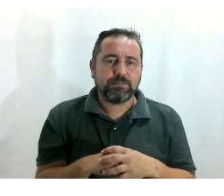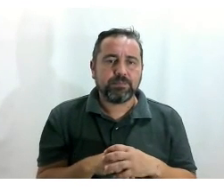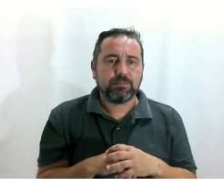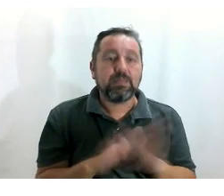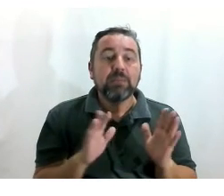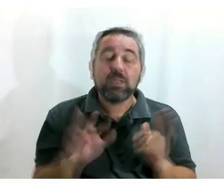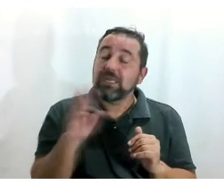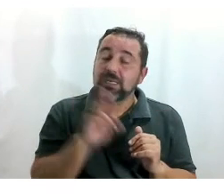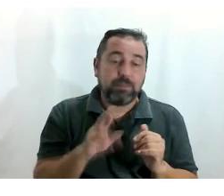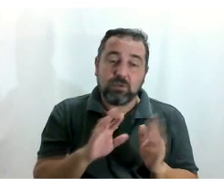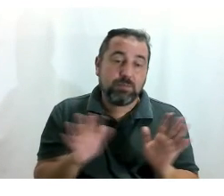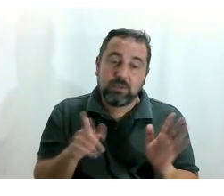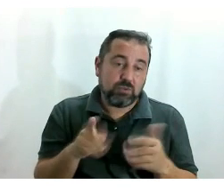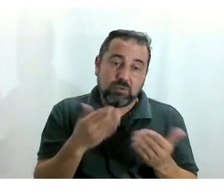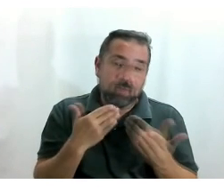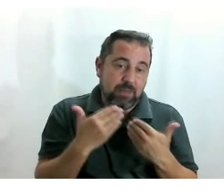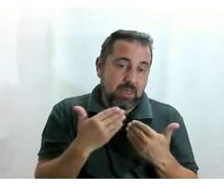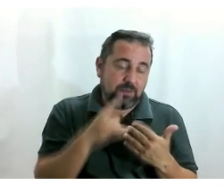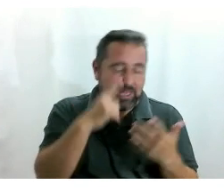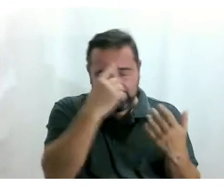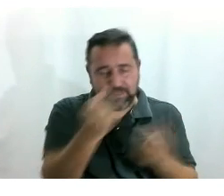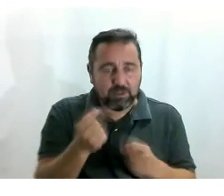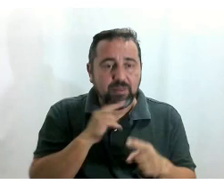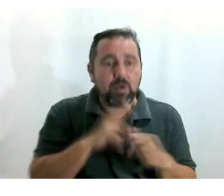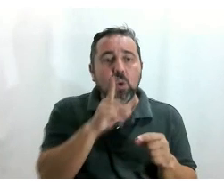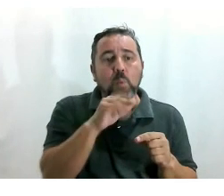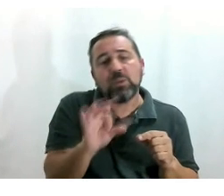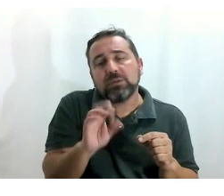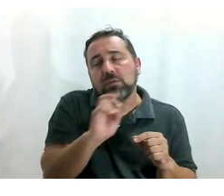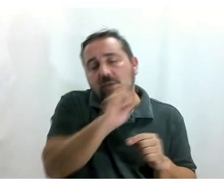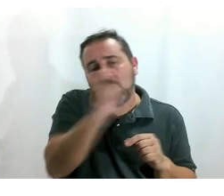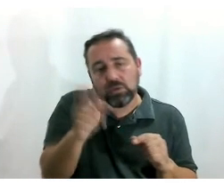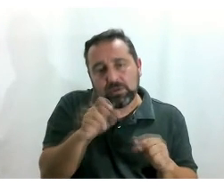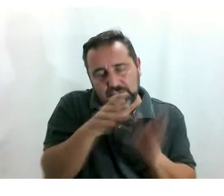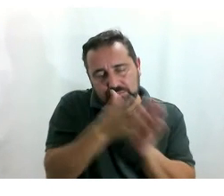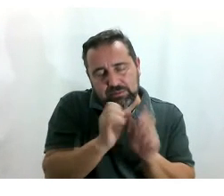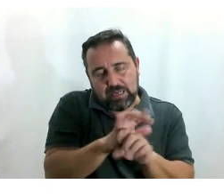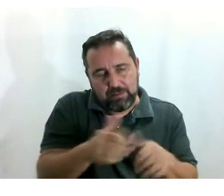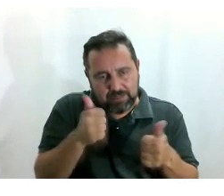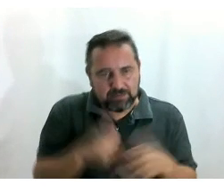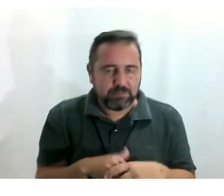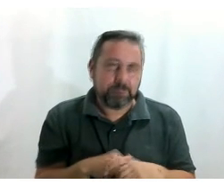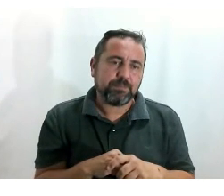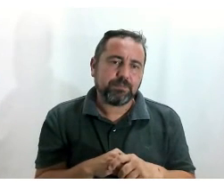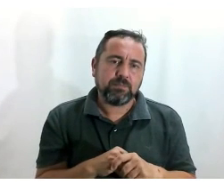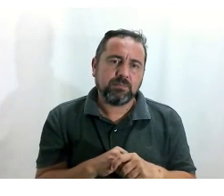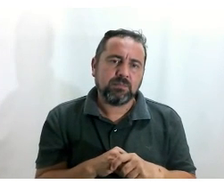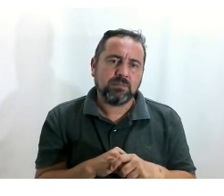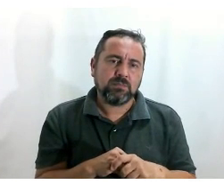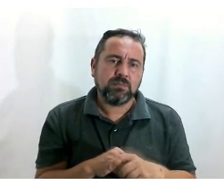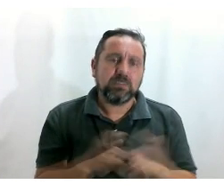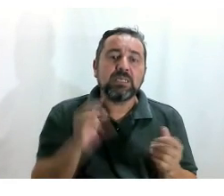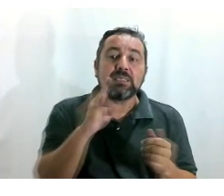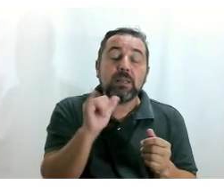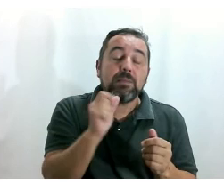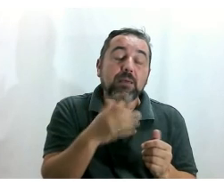Pero repito, eso tienes que hablar con expertos como Luis u otros que posiblemente te aclaren más el tema. Y Silvia, no sé